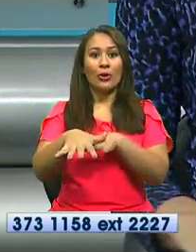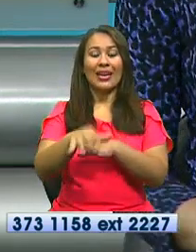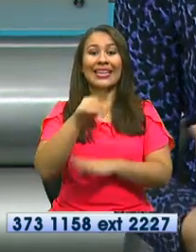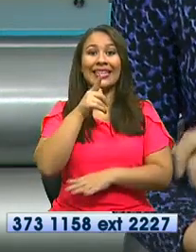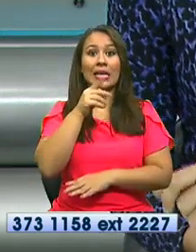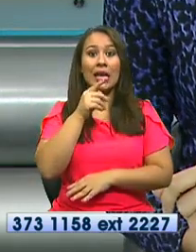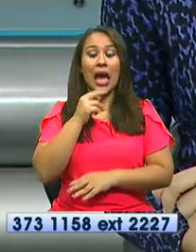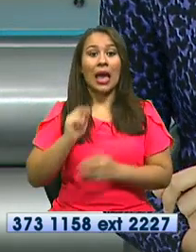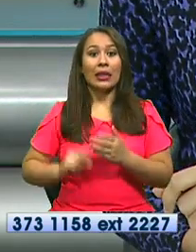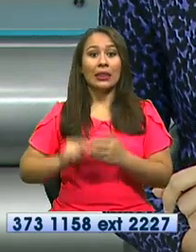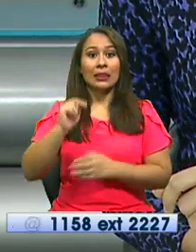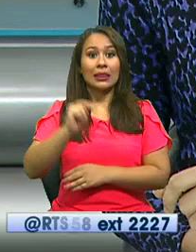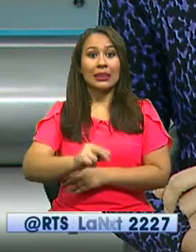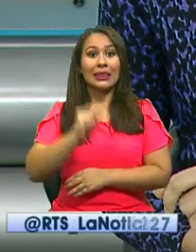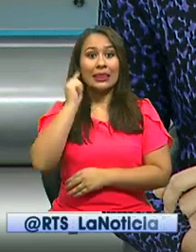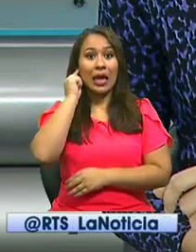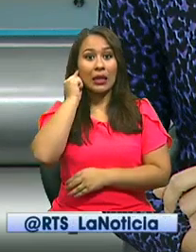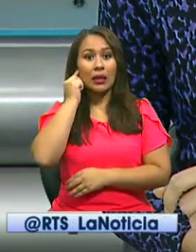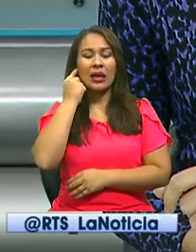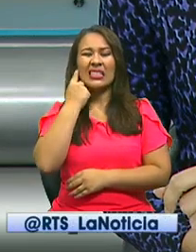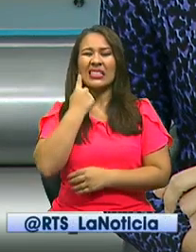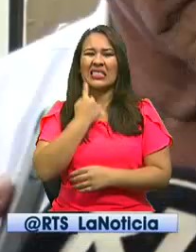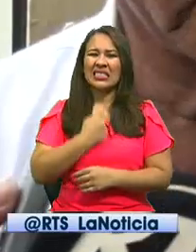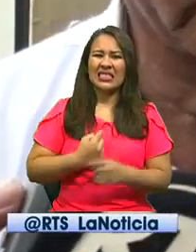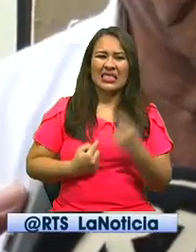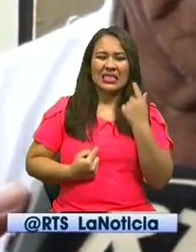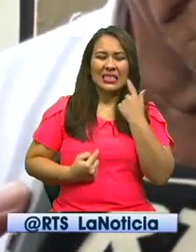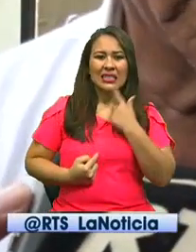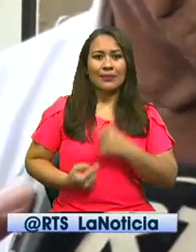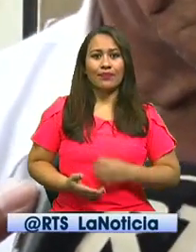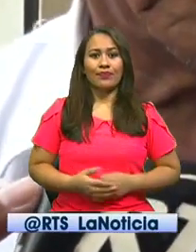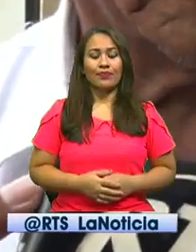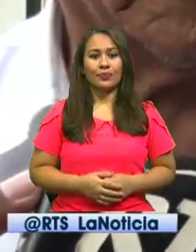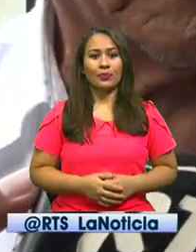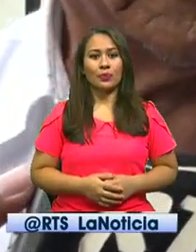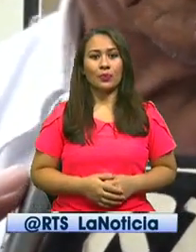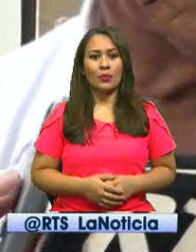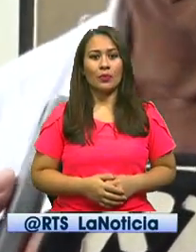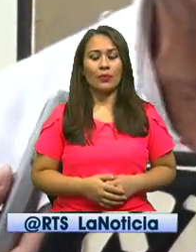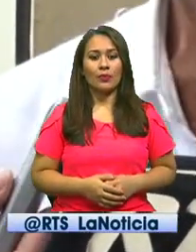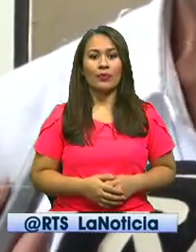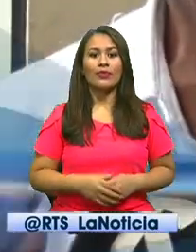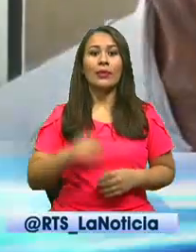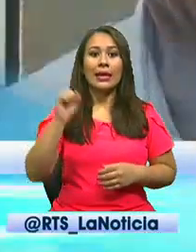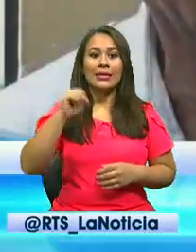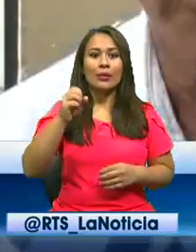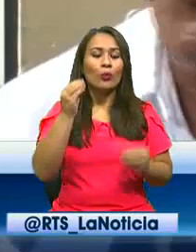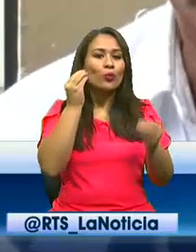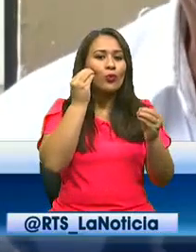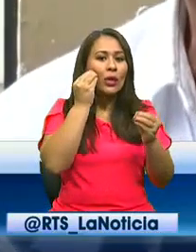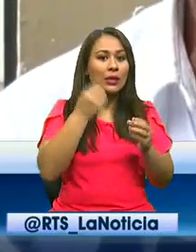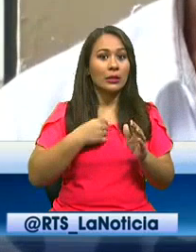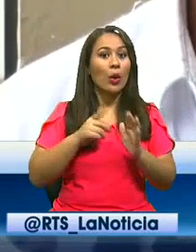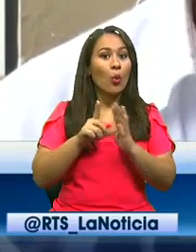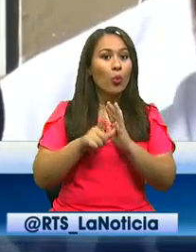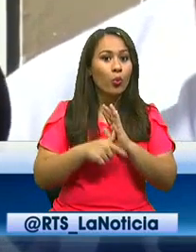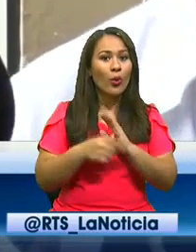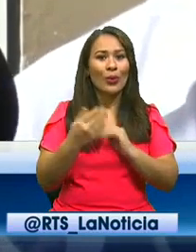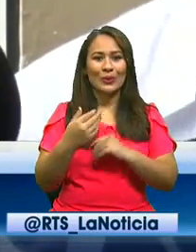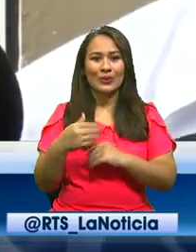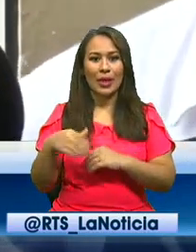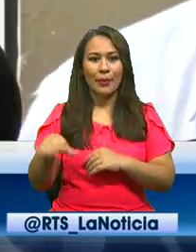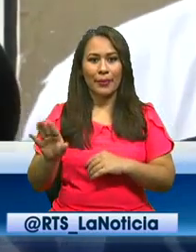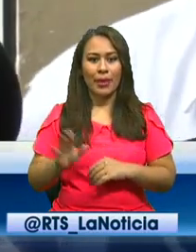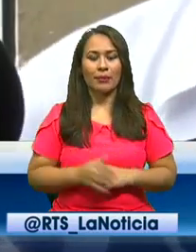de la Oxisa resultó herida. Sí, dijo ella, ya me voy, mijo. Como toda la vida sabía ser